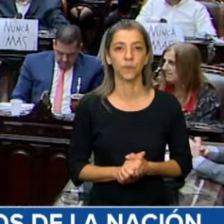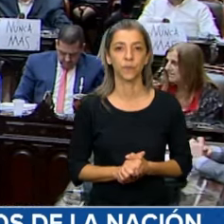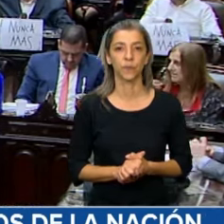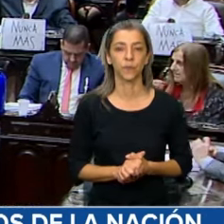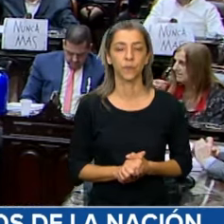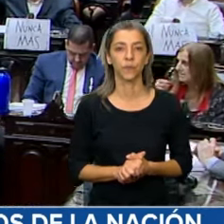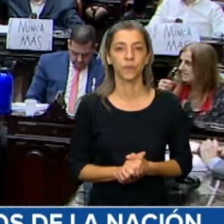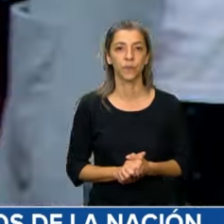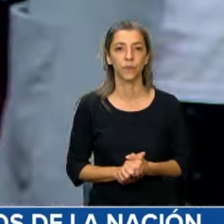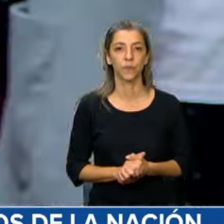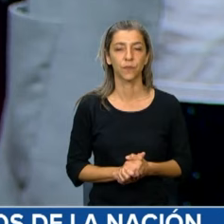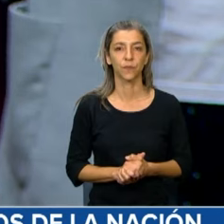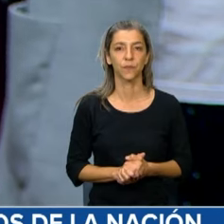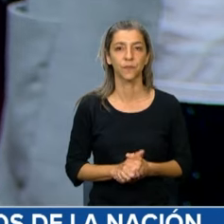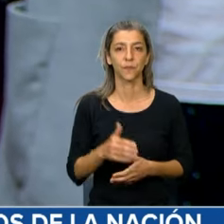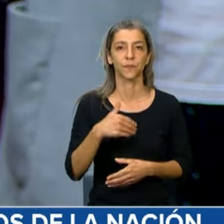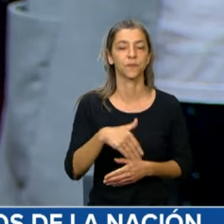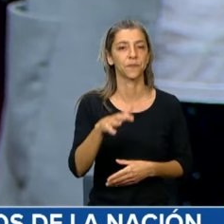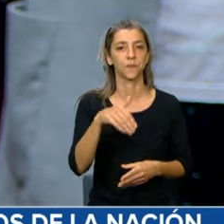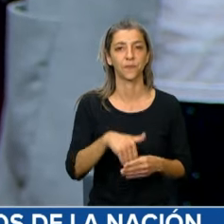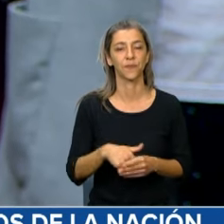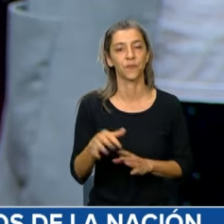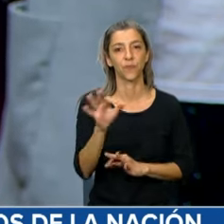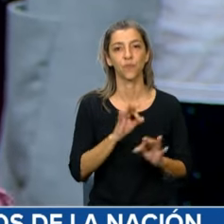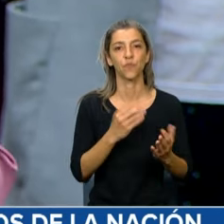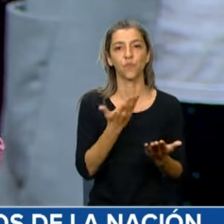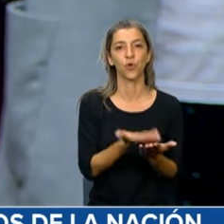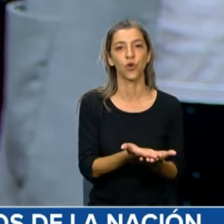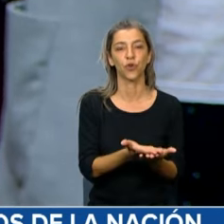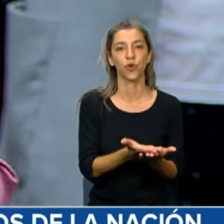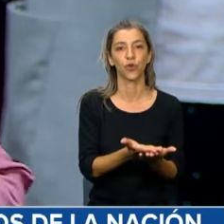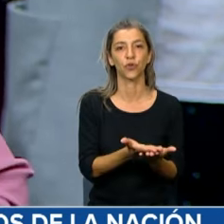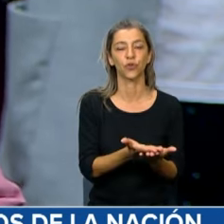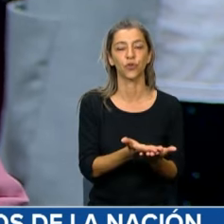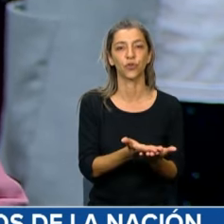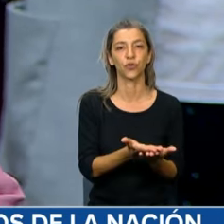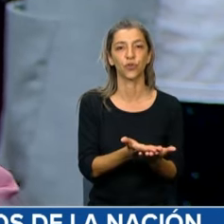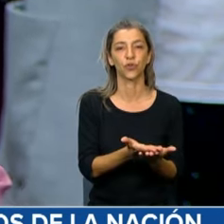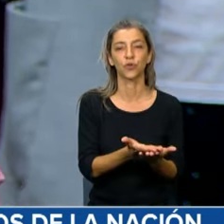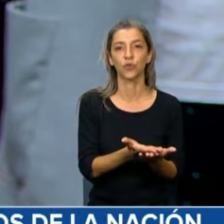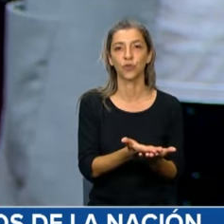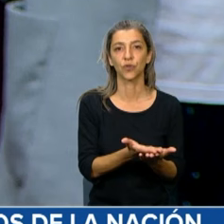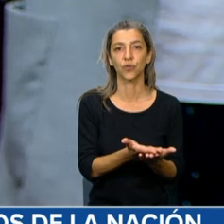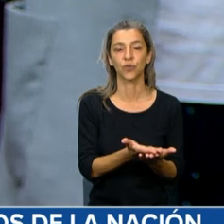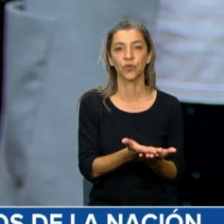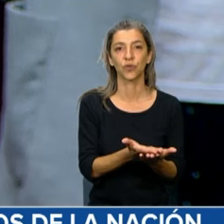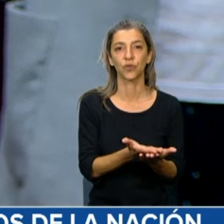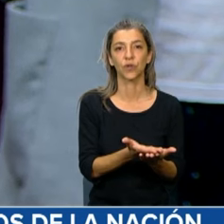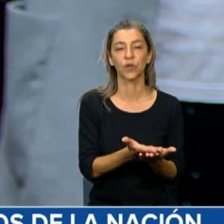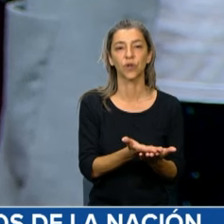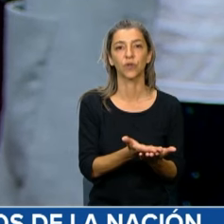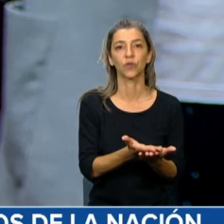afirmativo se va a votar el proyecto de resolución por el cual se expresa el